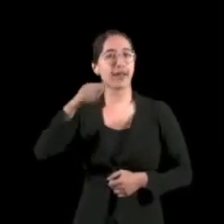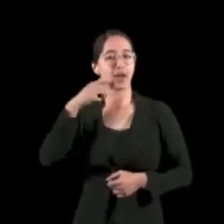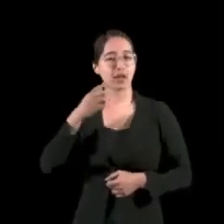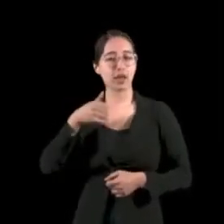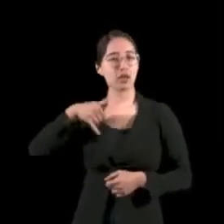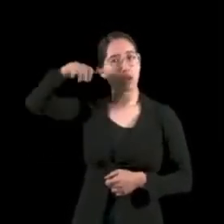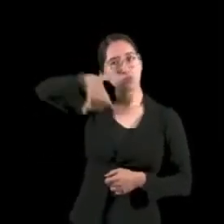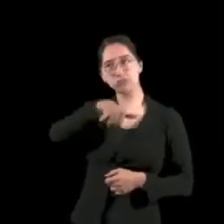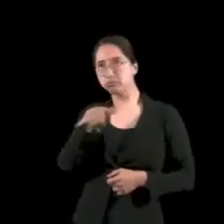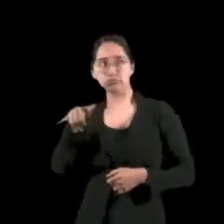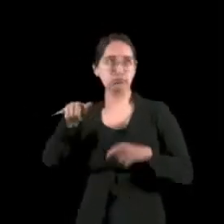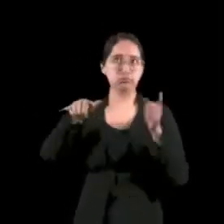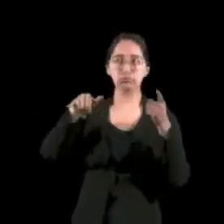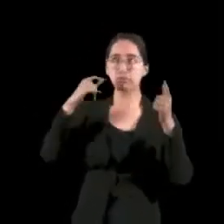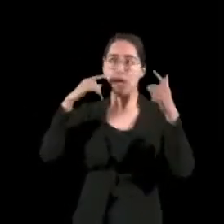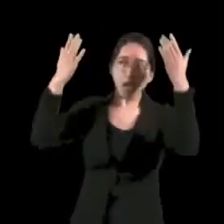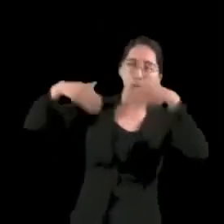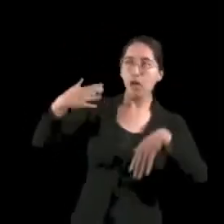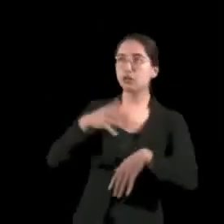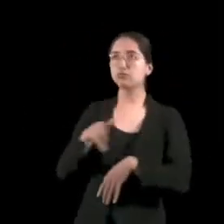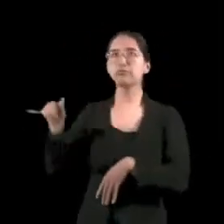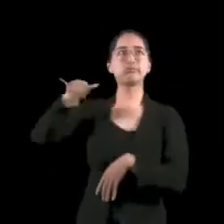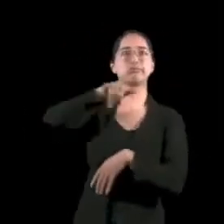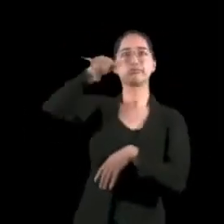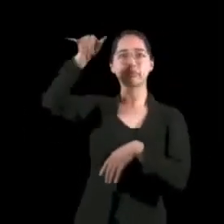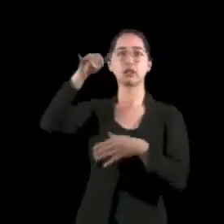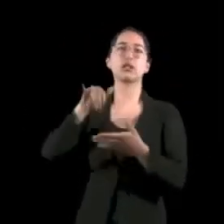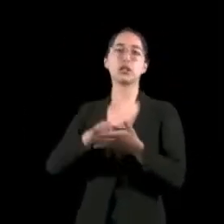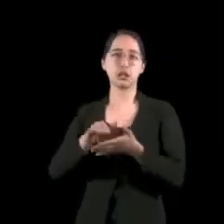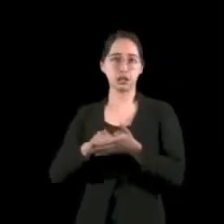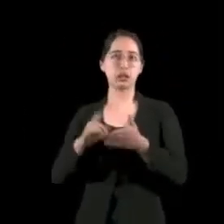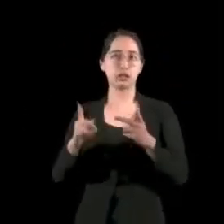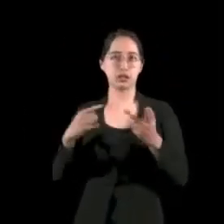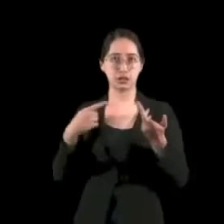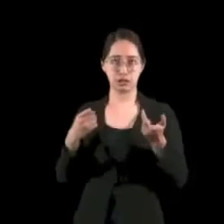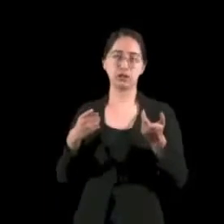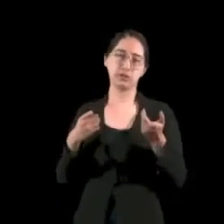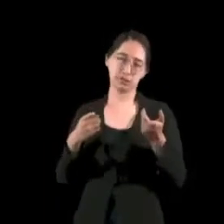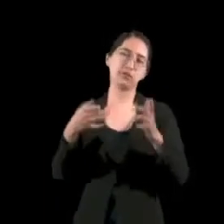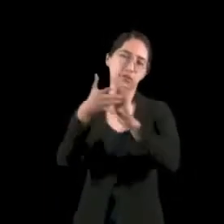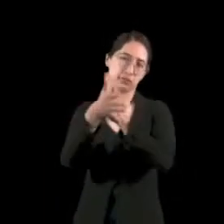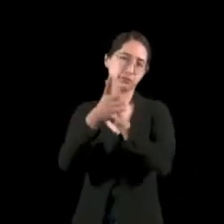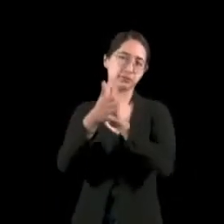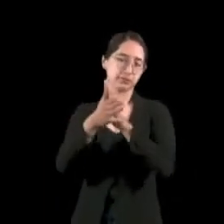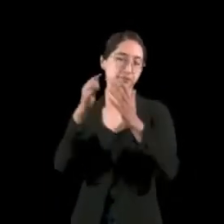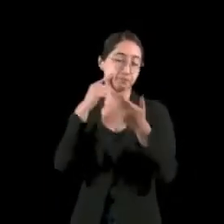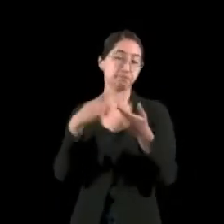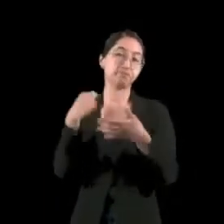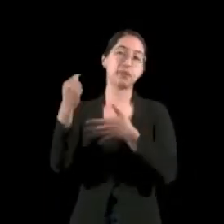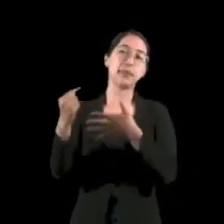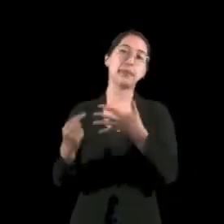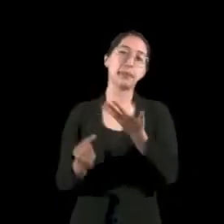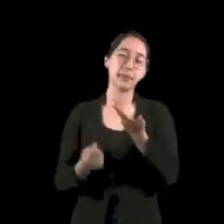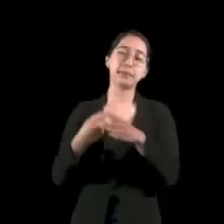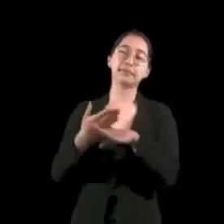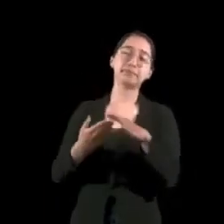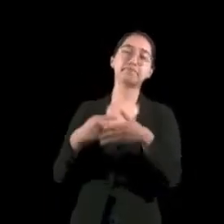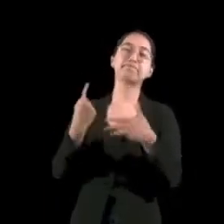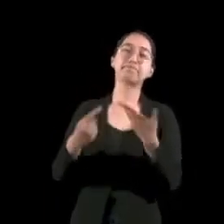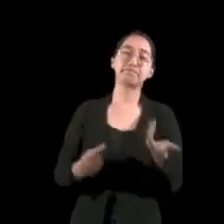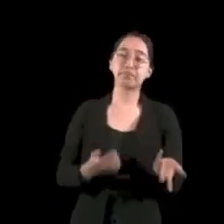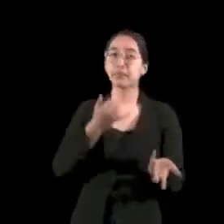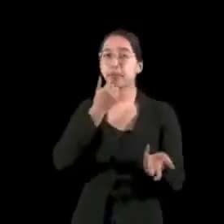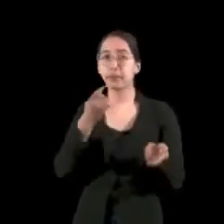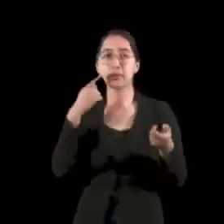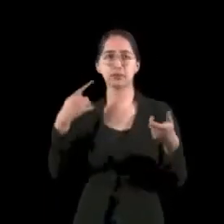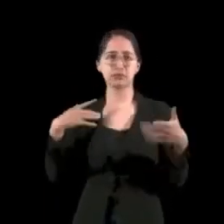ahí hicimos todo para que él viniera a la conferencia y respondiera por todo lo que hizo allí, incluido esa vinculación